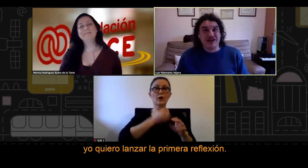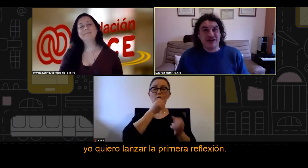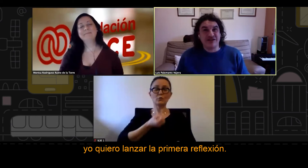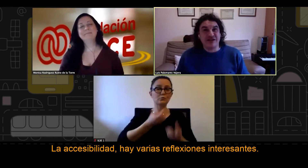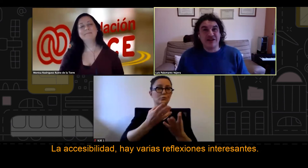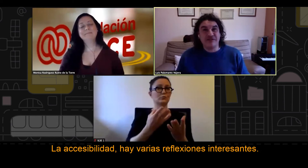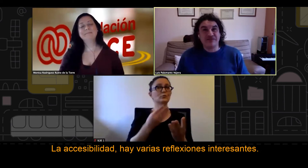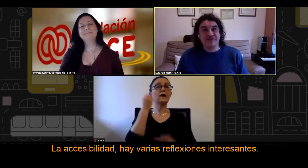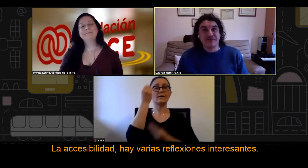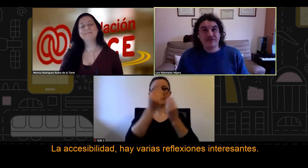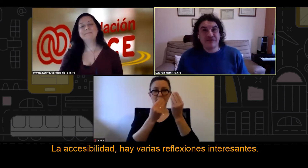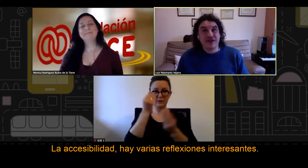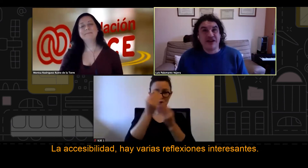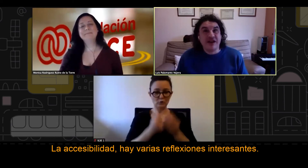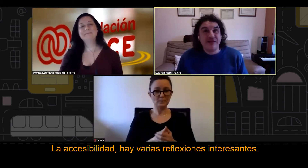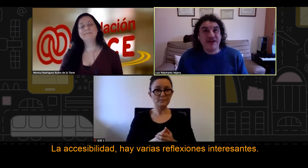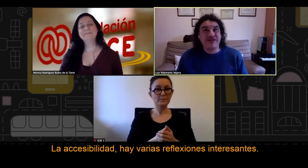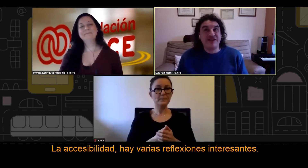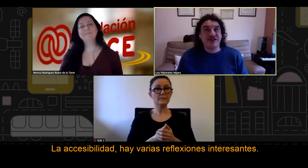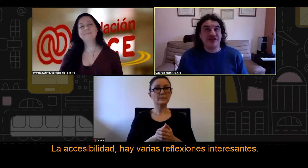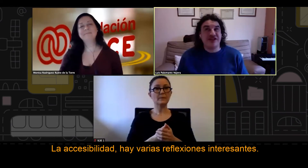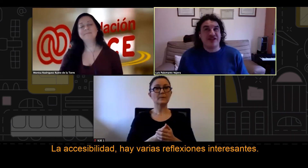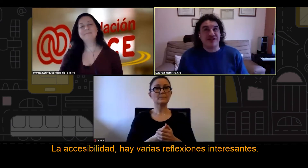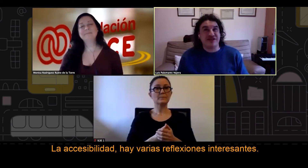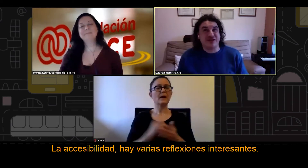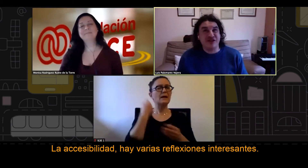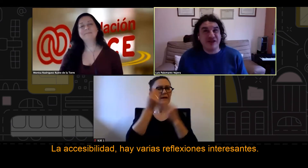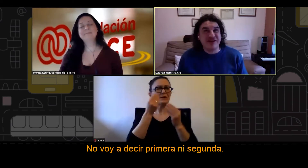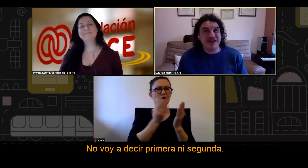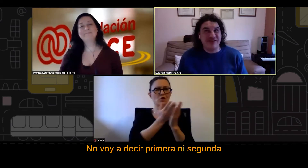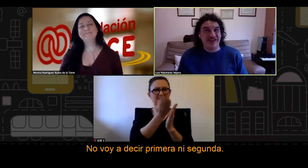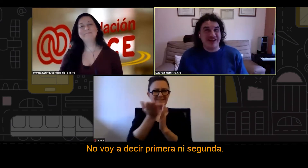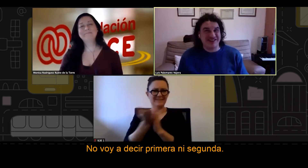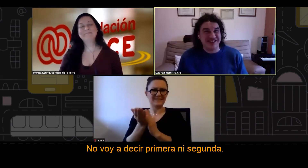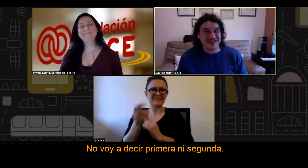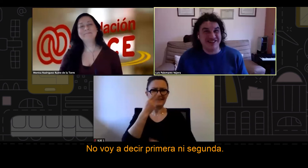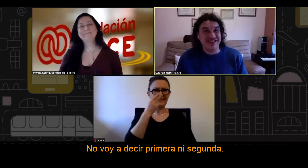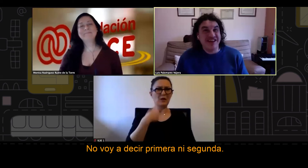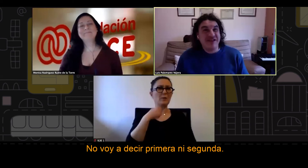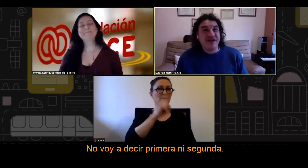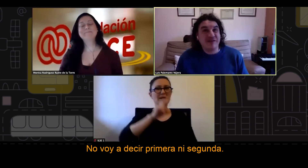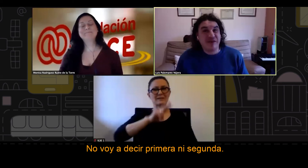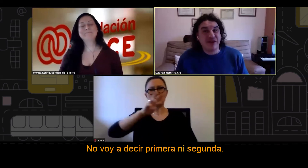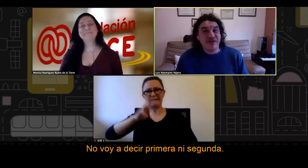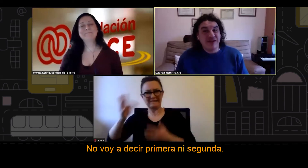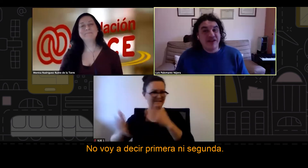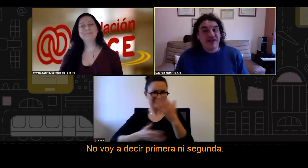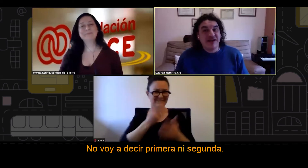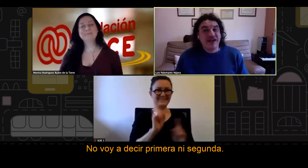La accesibilidad, hay varias reflexiones interesantes, entonces no voy a decir ni la primera ni la segunda, sino,